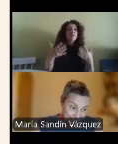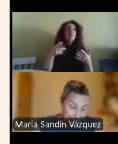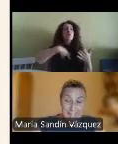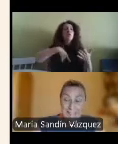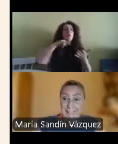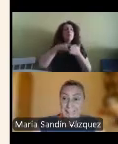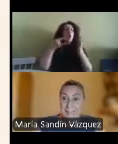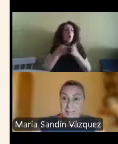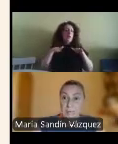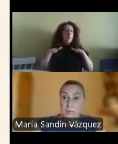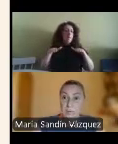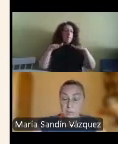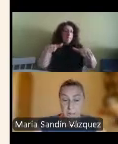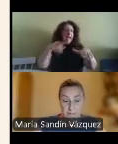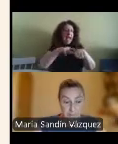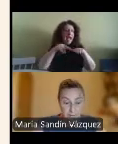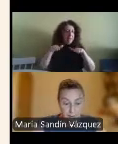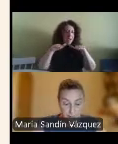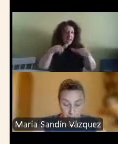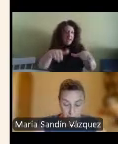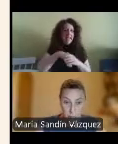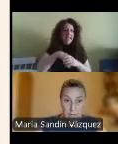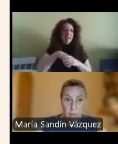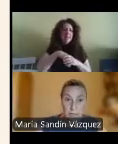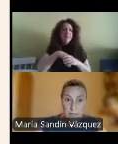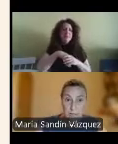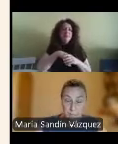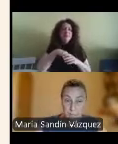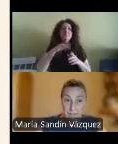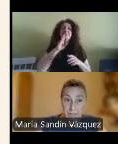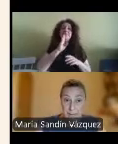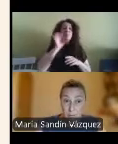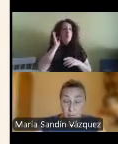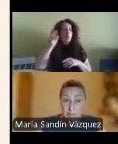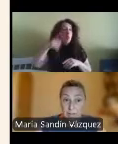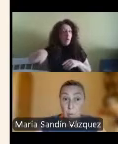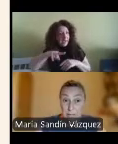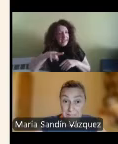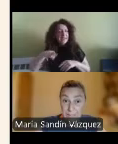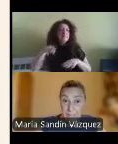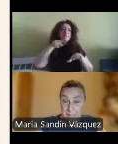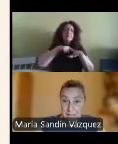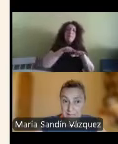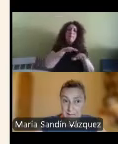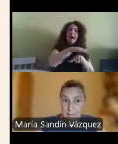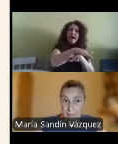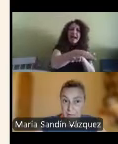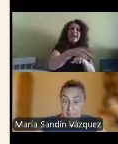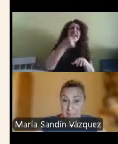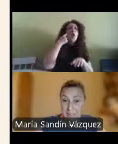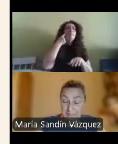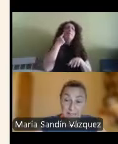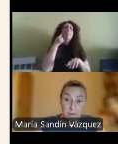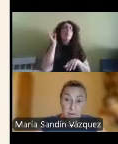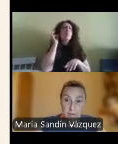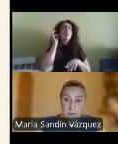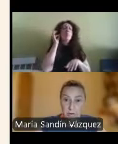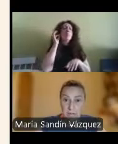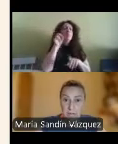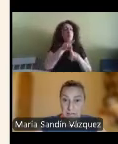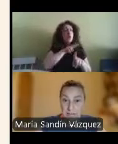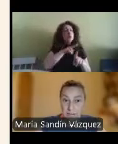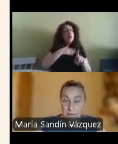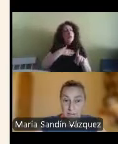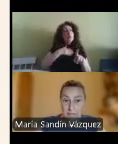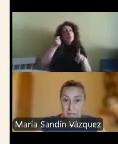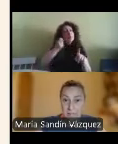aparte de este que estamos llevando a cabo con las mujeres, para conocer cuál es la mirada de profesionales sanitarios